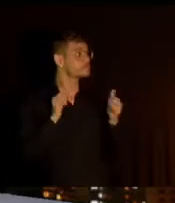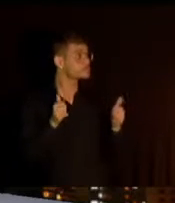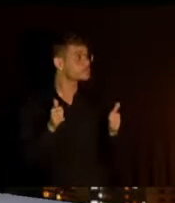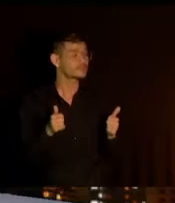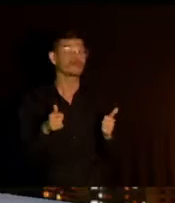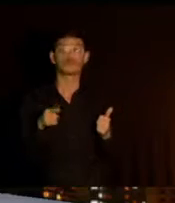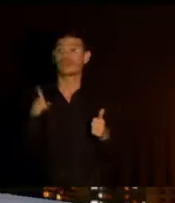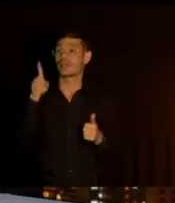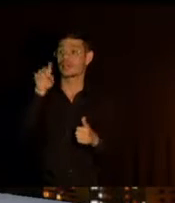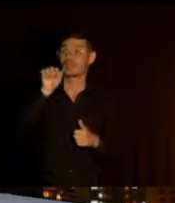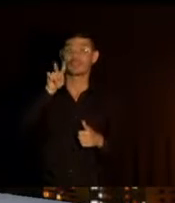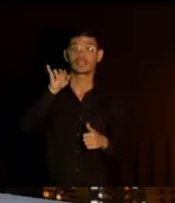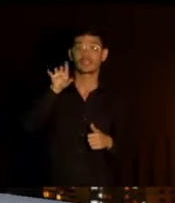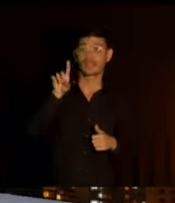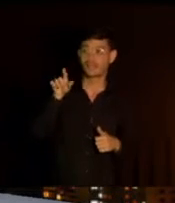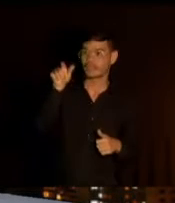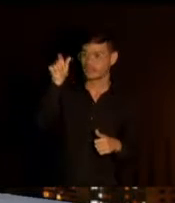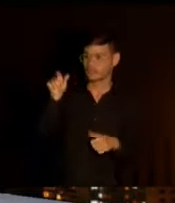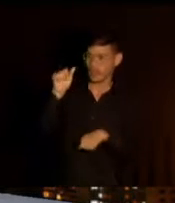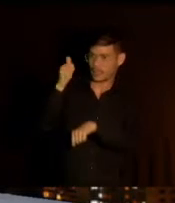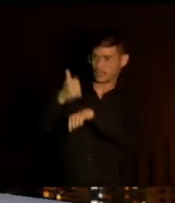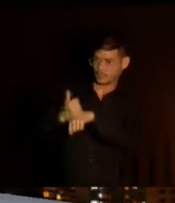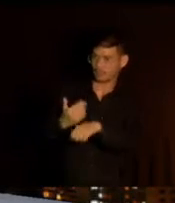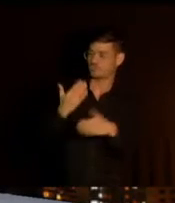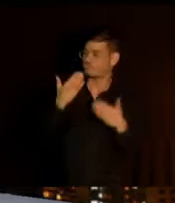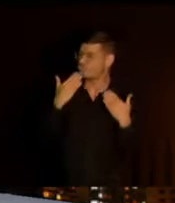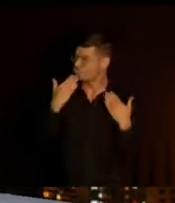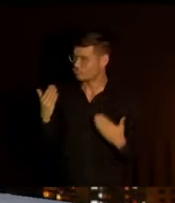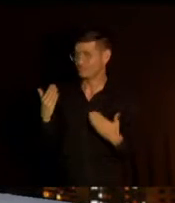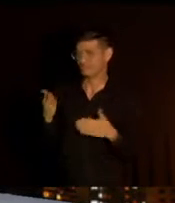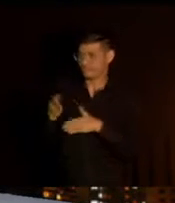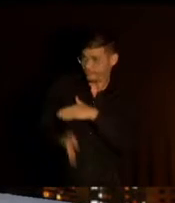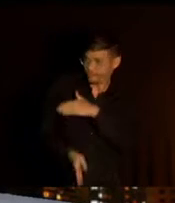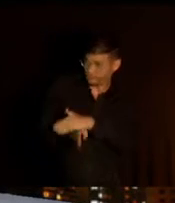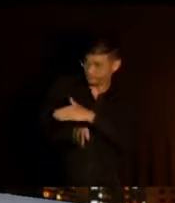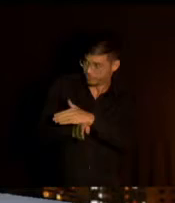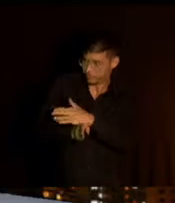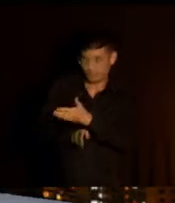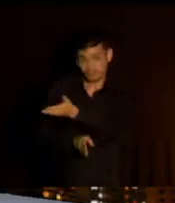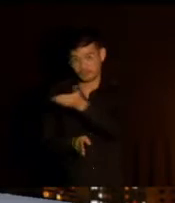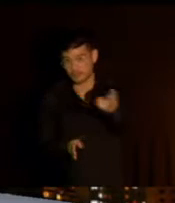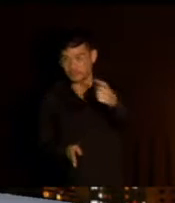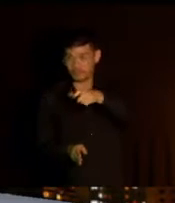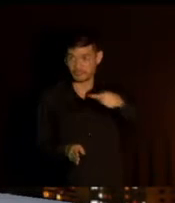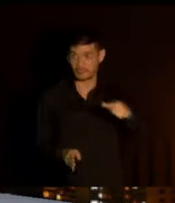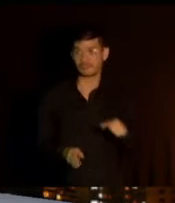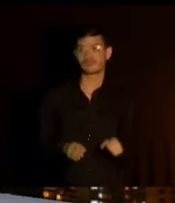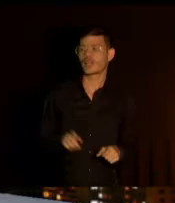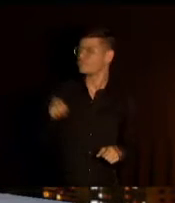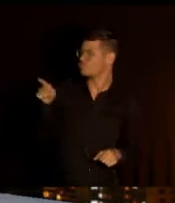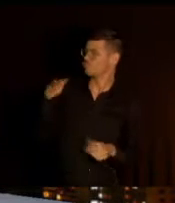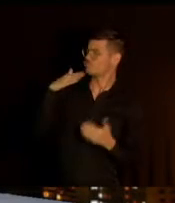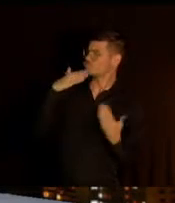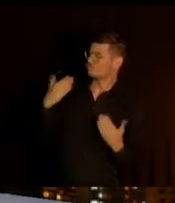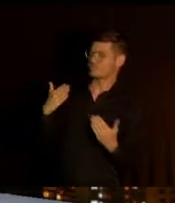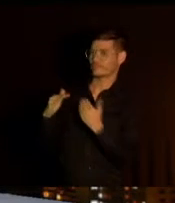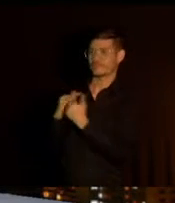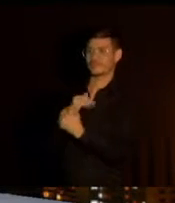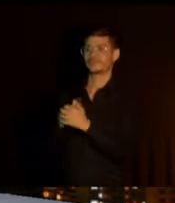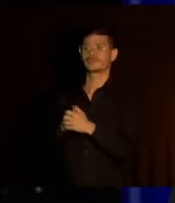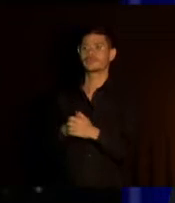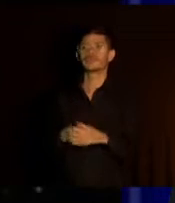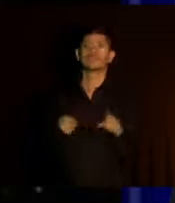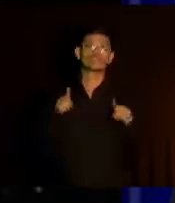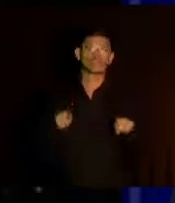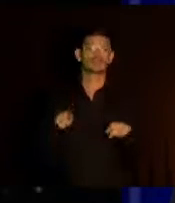director deportivo, el agradecimiento total y seguir conectados con toda esta gente que nos ha seguido. No, a ti, Eric, muchísimas gracias y